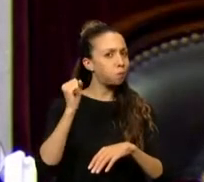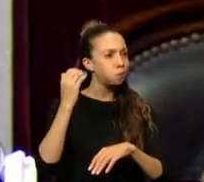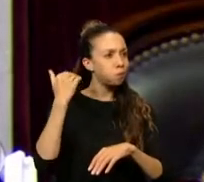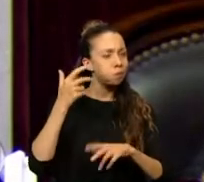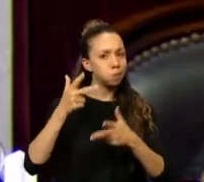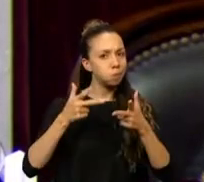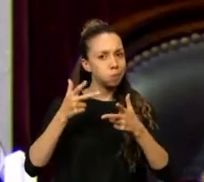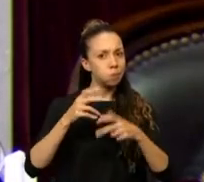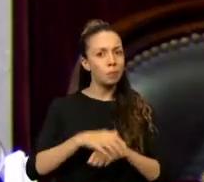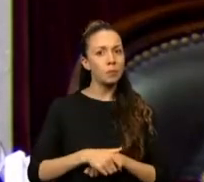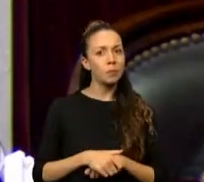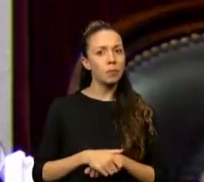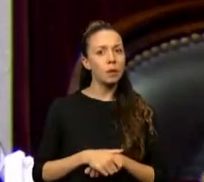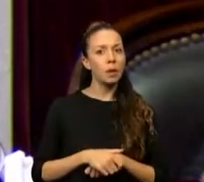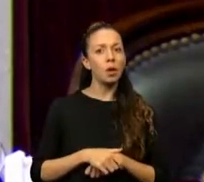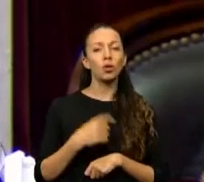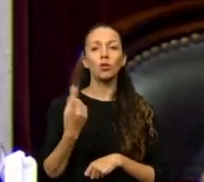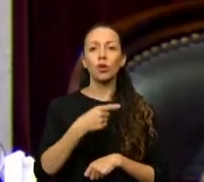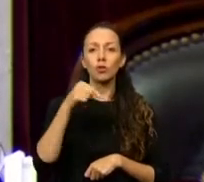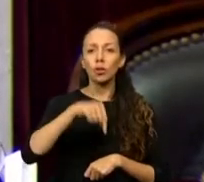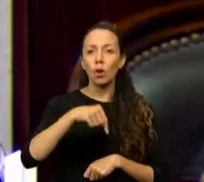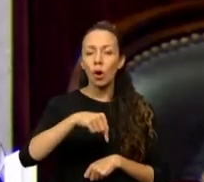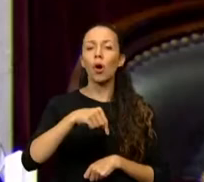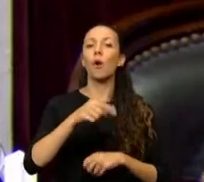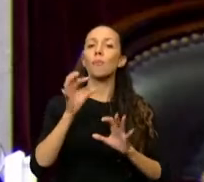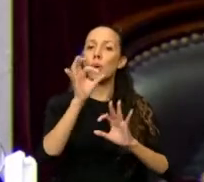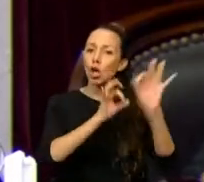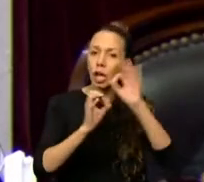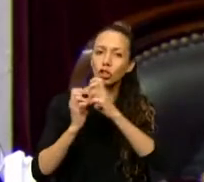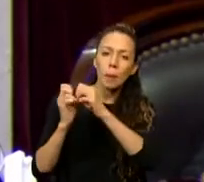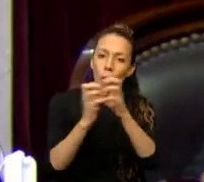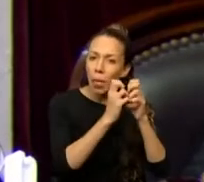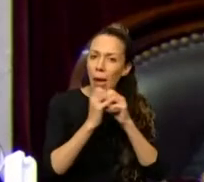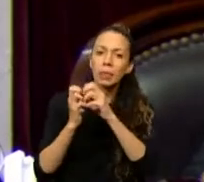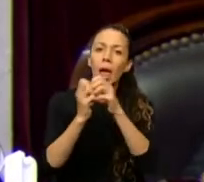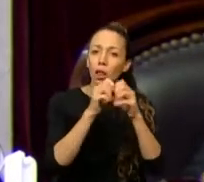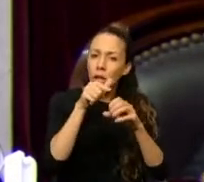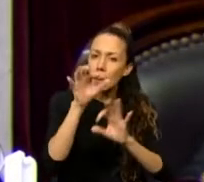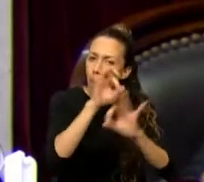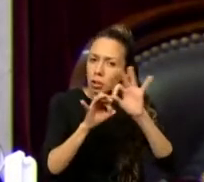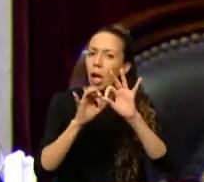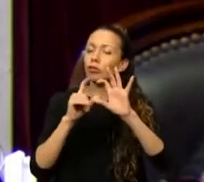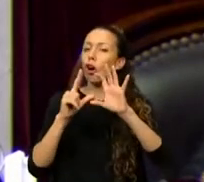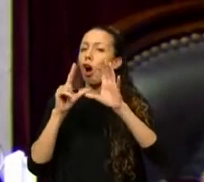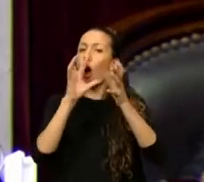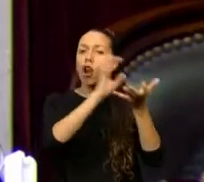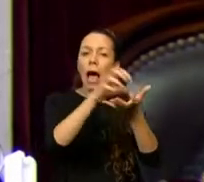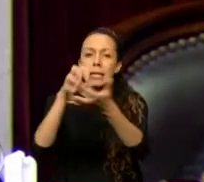estamos debatiendo un proyecto construido colectivamente por muchas